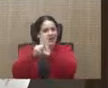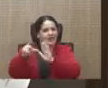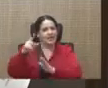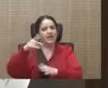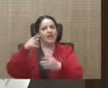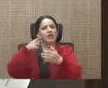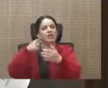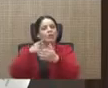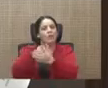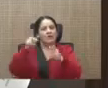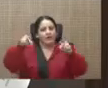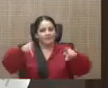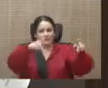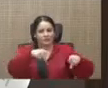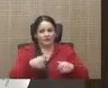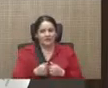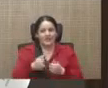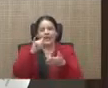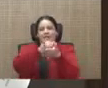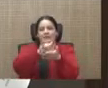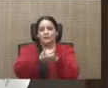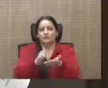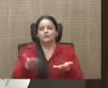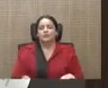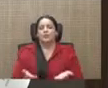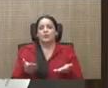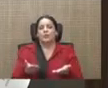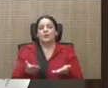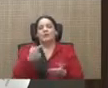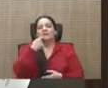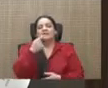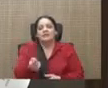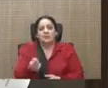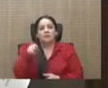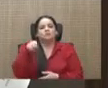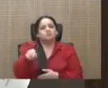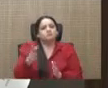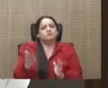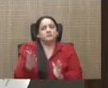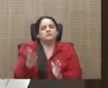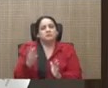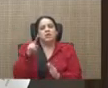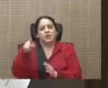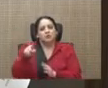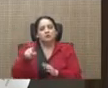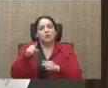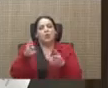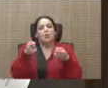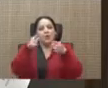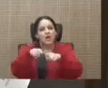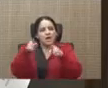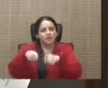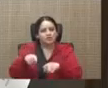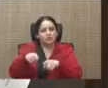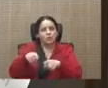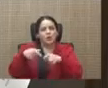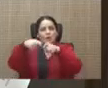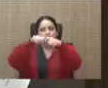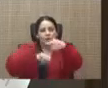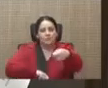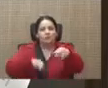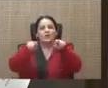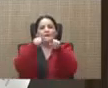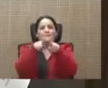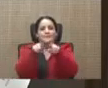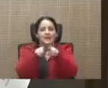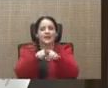única moción de censura señalada, es evidente que se trató de un acto más que reprochable. Primeramente, fue un hecho que violentó fáctica y simbólicamente